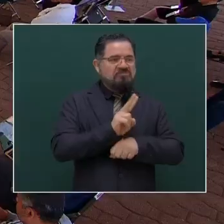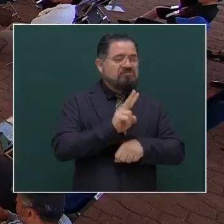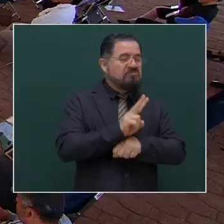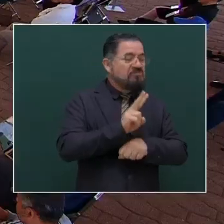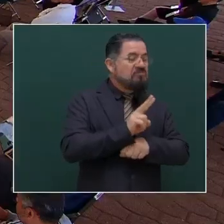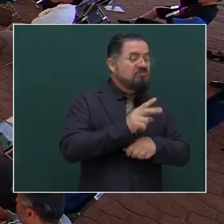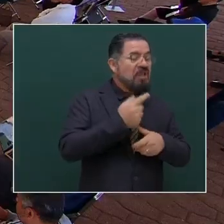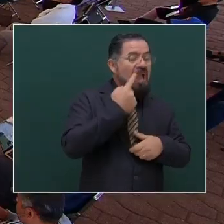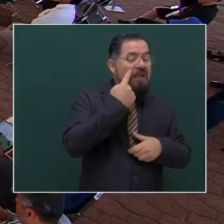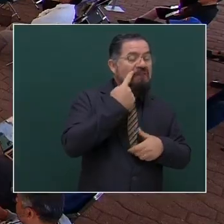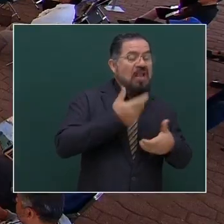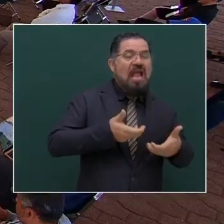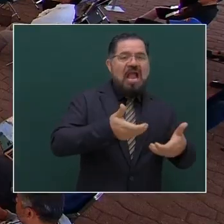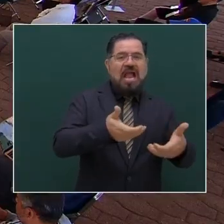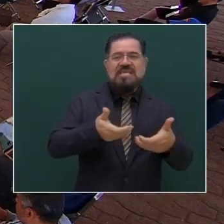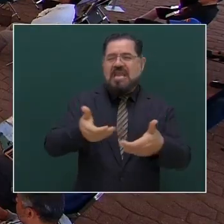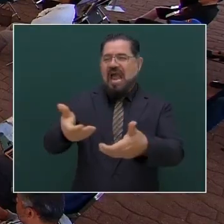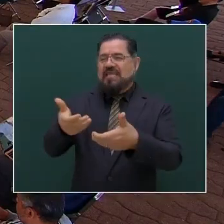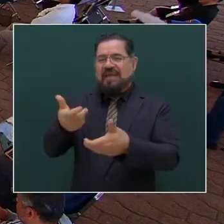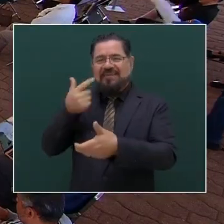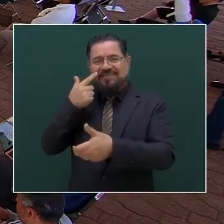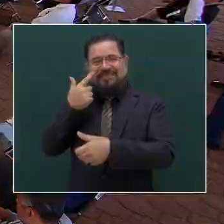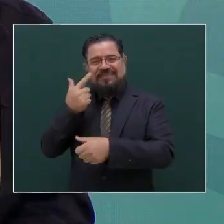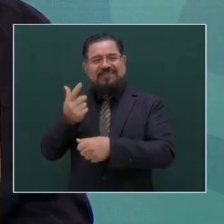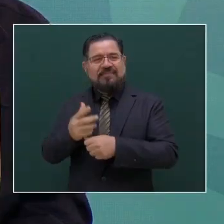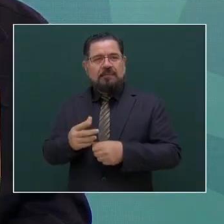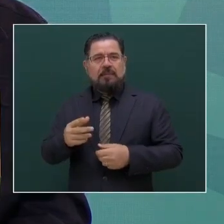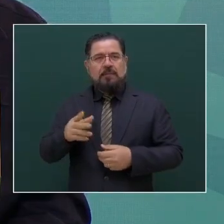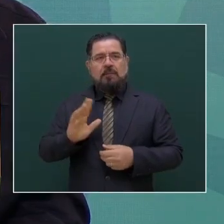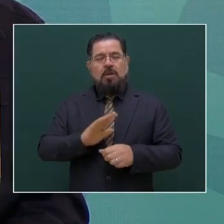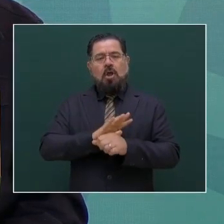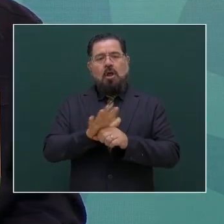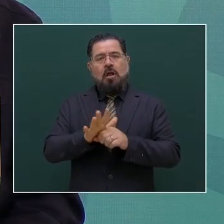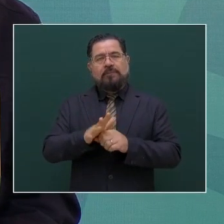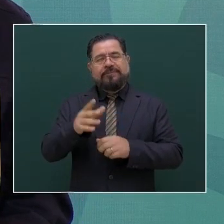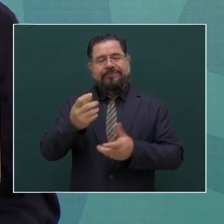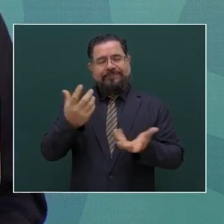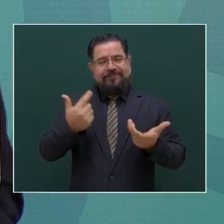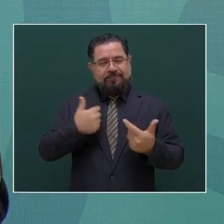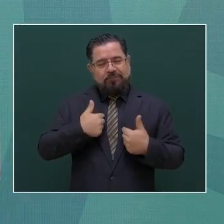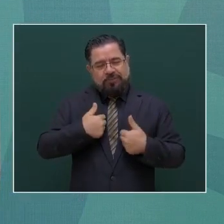olvidó, porque ya después del COVID se me olvidan bastantes cosas,